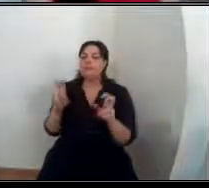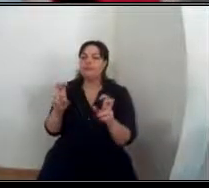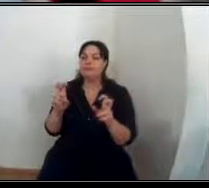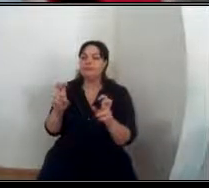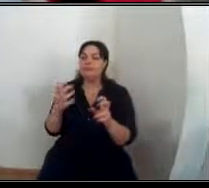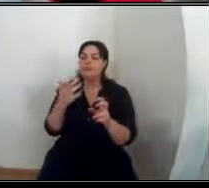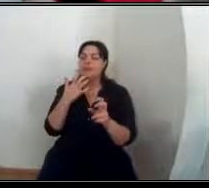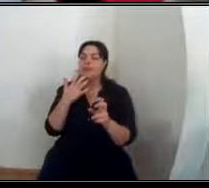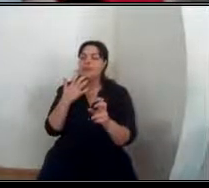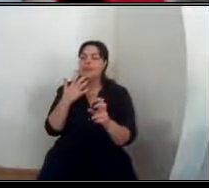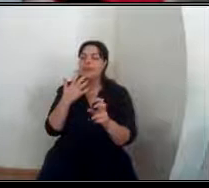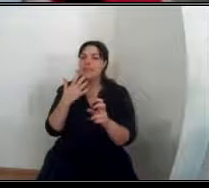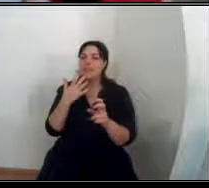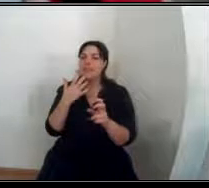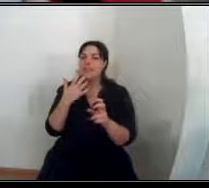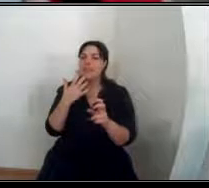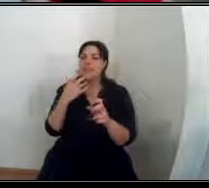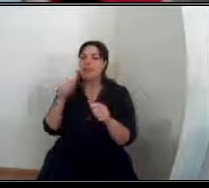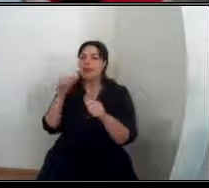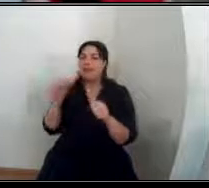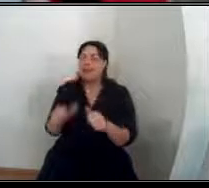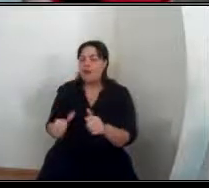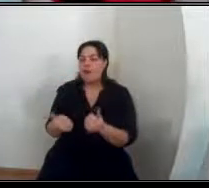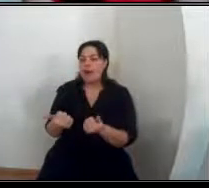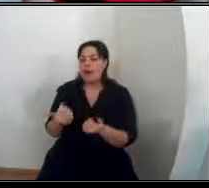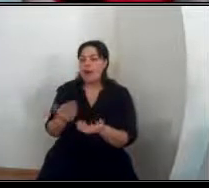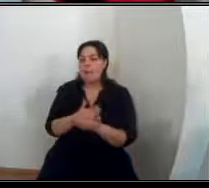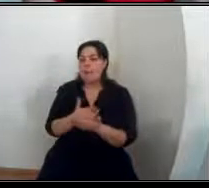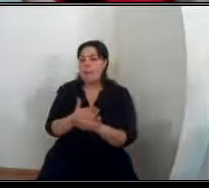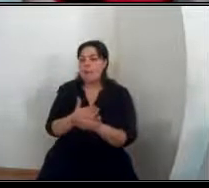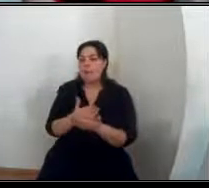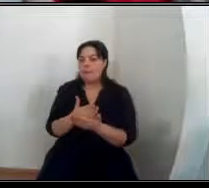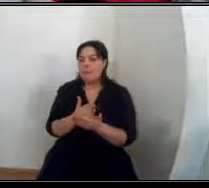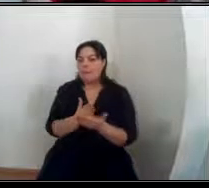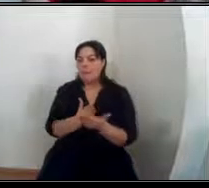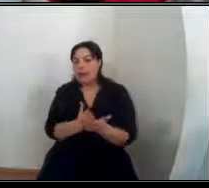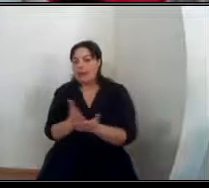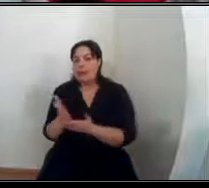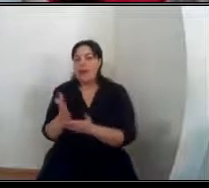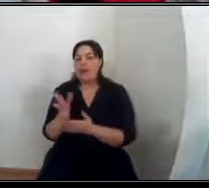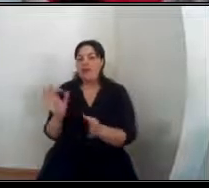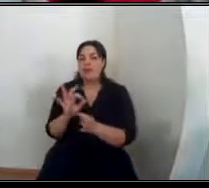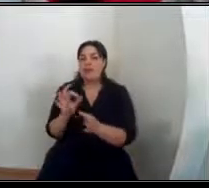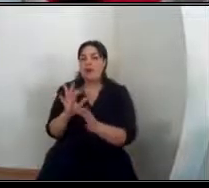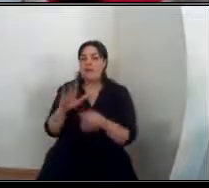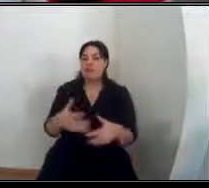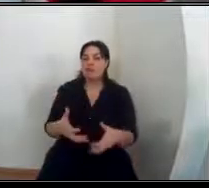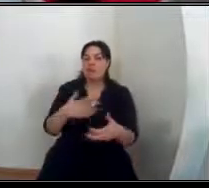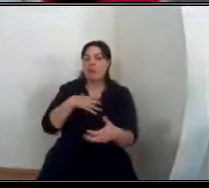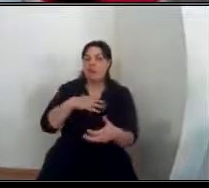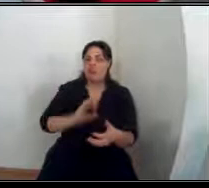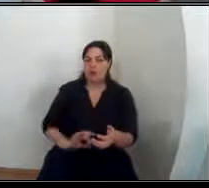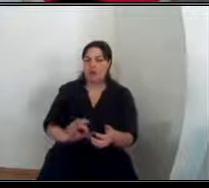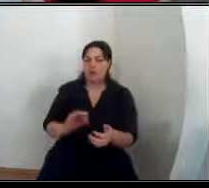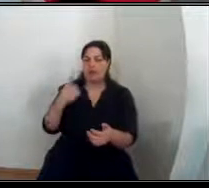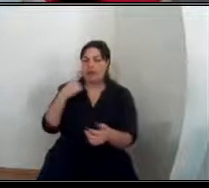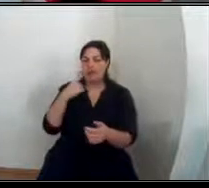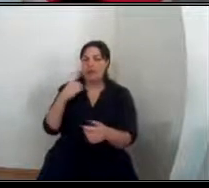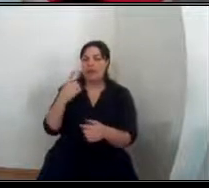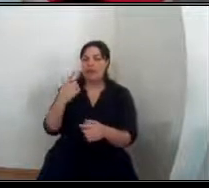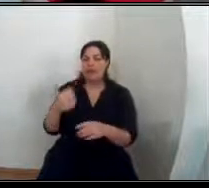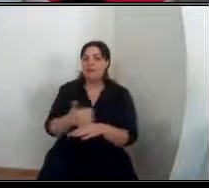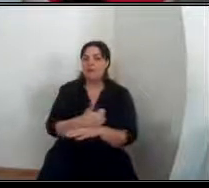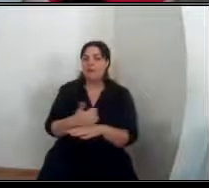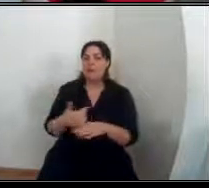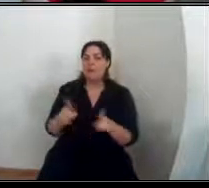era finalista o un medio para conseguir. Es decir, la ciudadanía. ¿Cree que la ciudadanía considera la ayuda de Europa